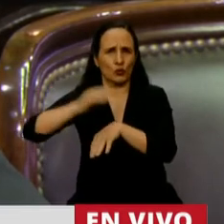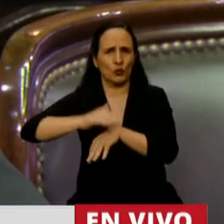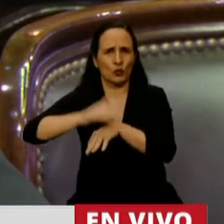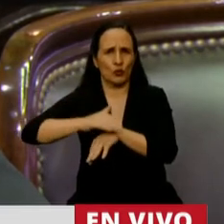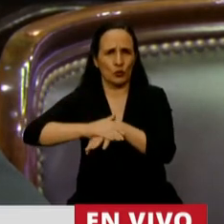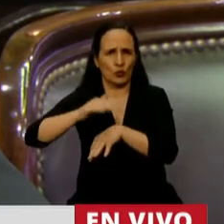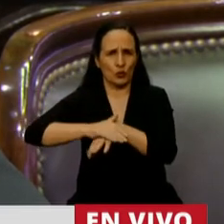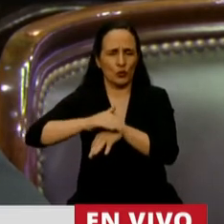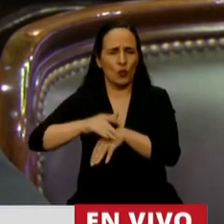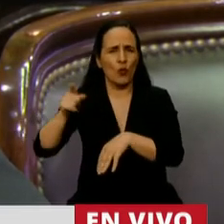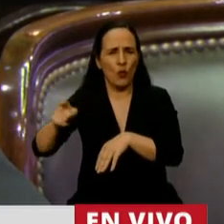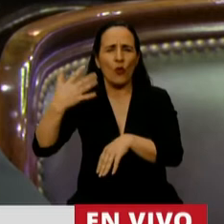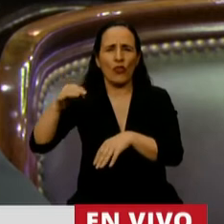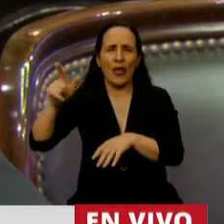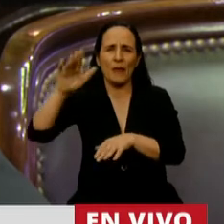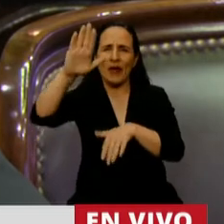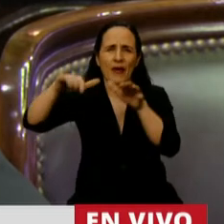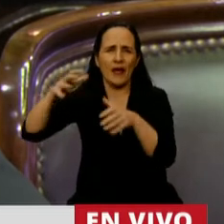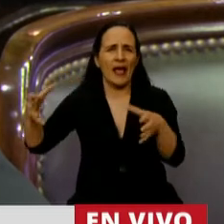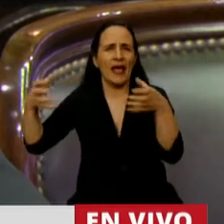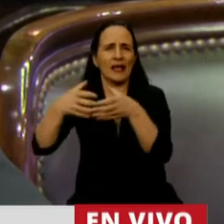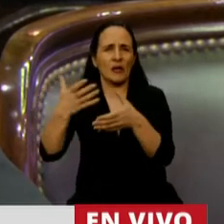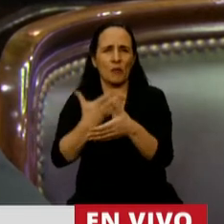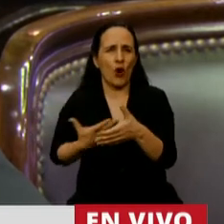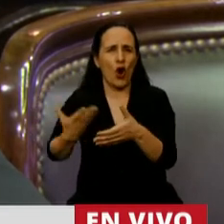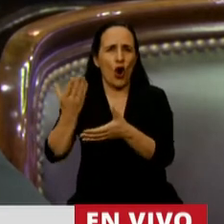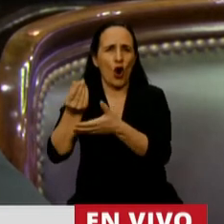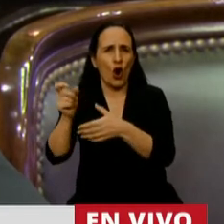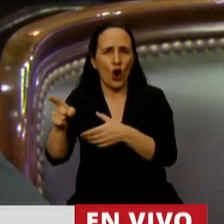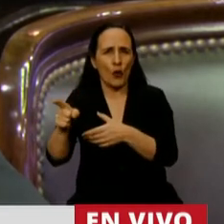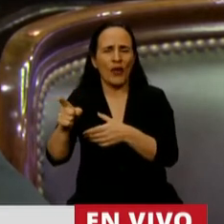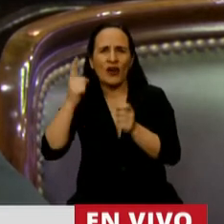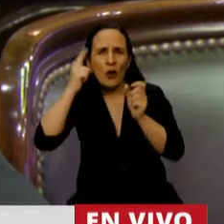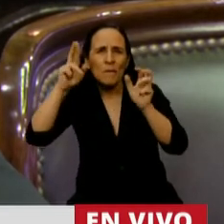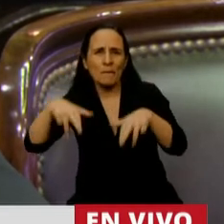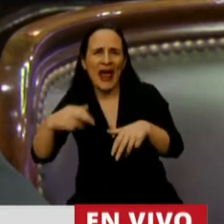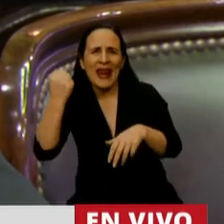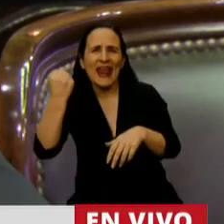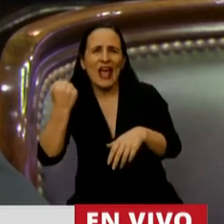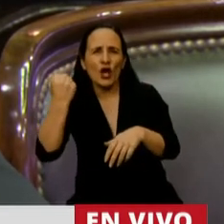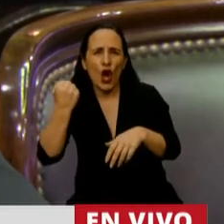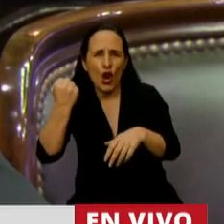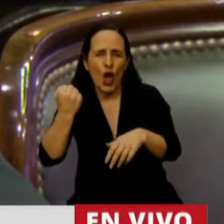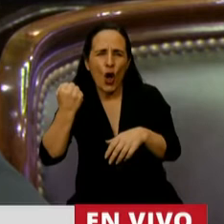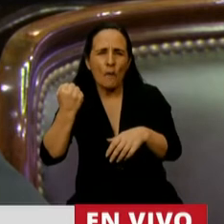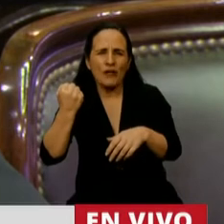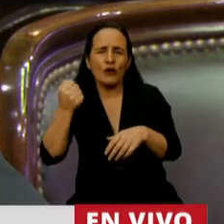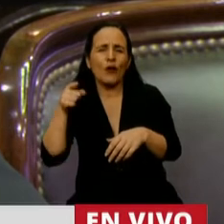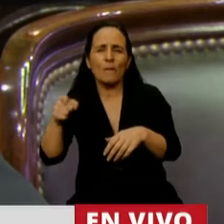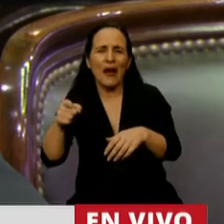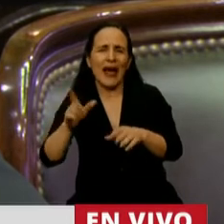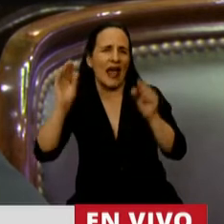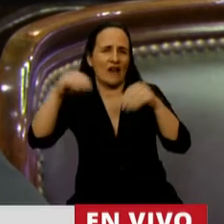responsabilidad, convocar a su equipo de gobierno y generar un programa, un plan económico con el que debe intentar